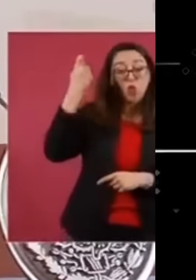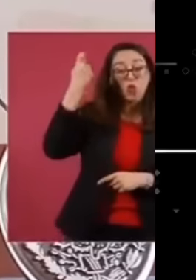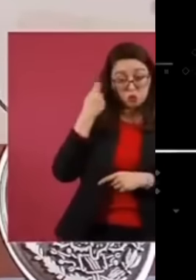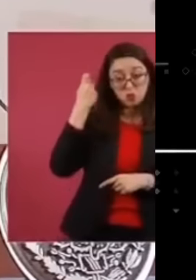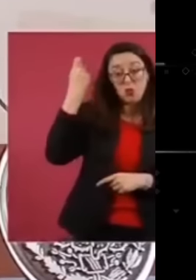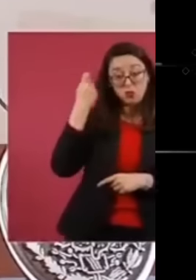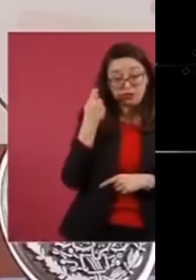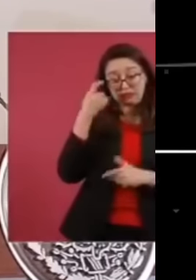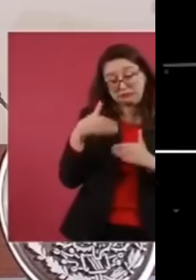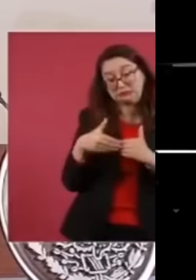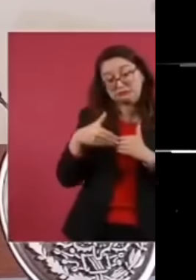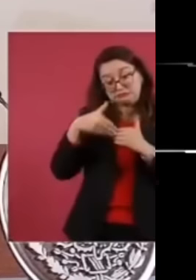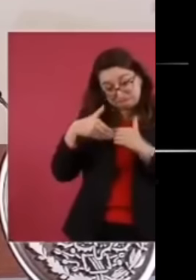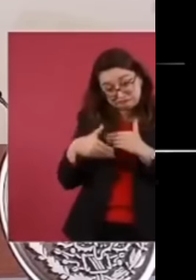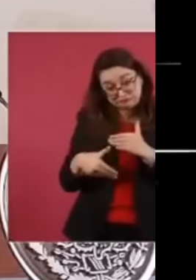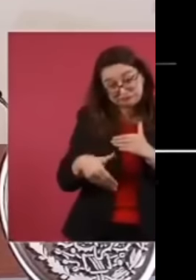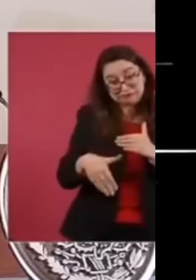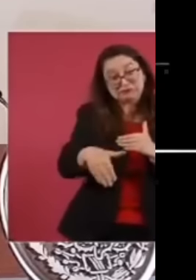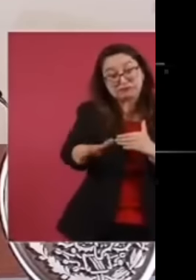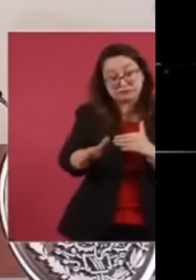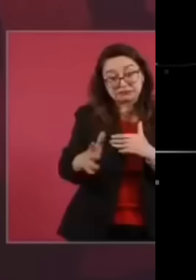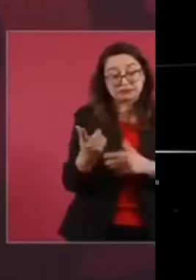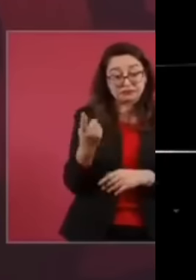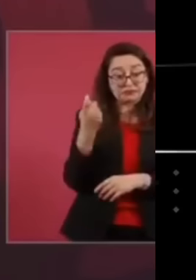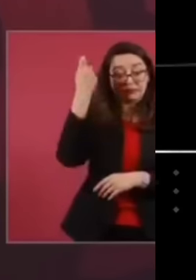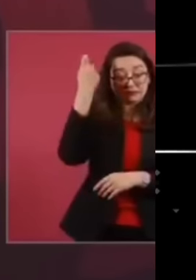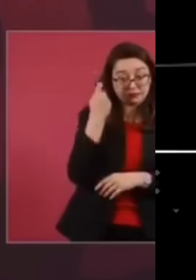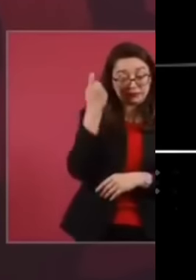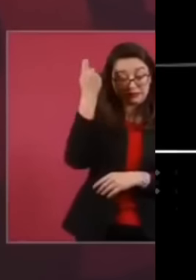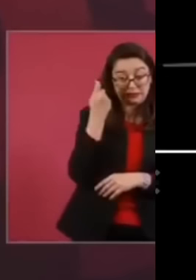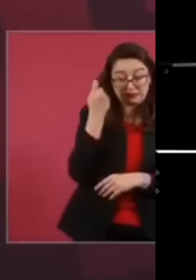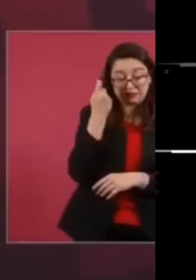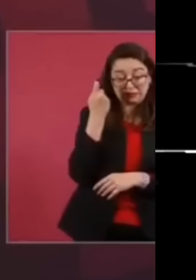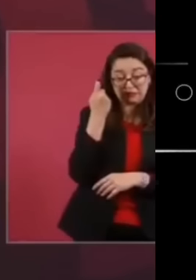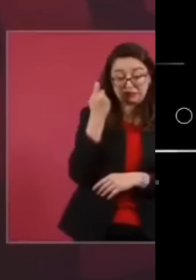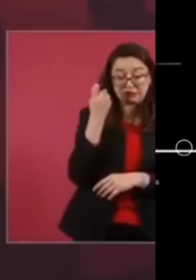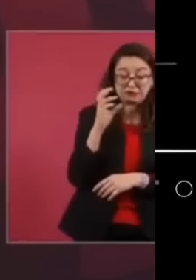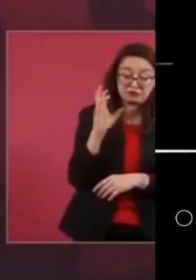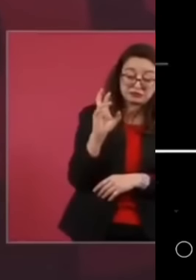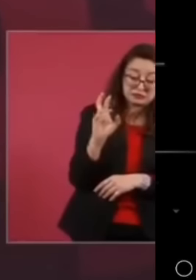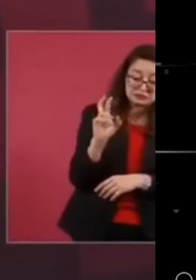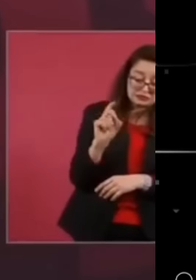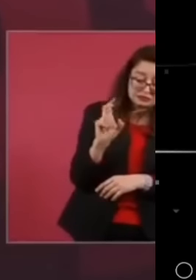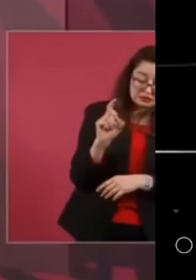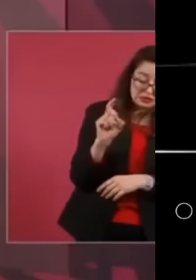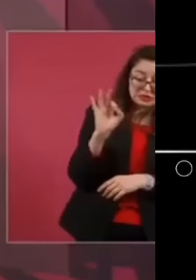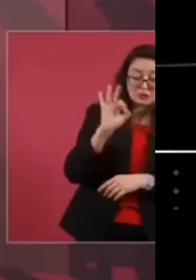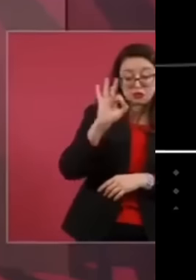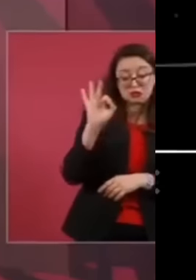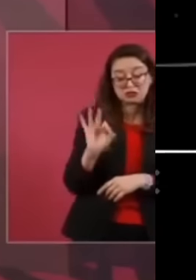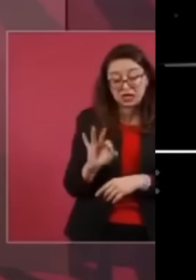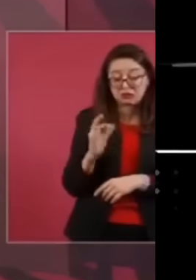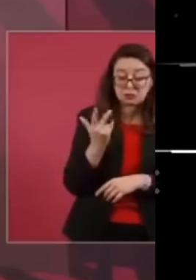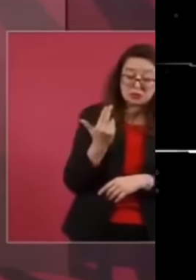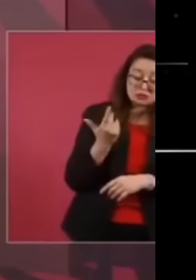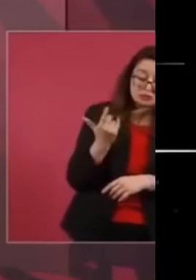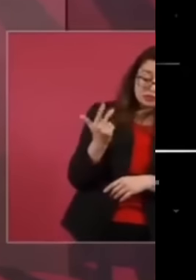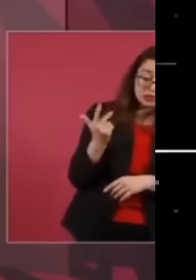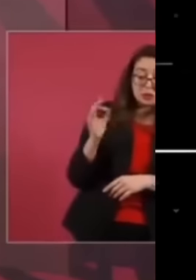jubilen Y reciban estas pensiones dañinas